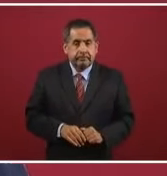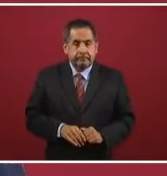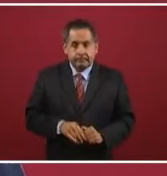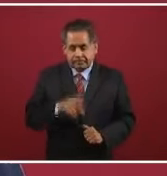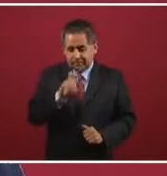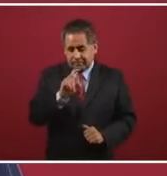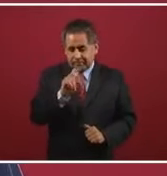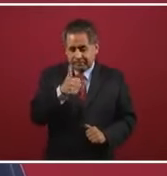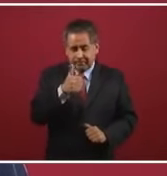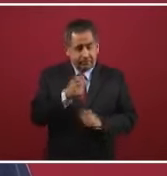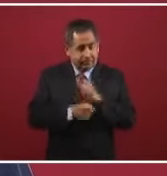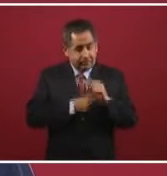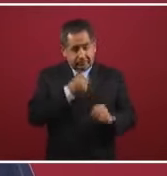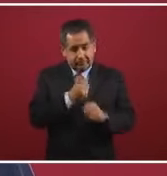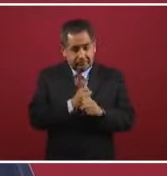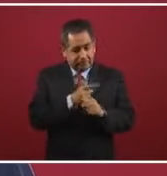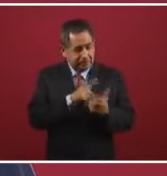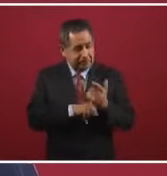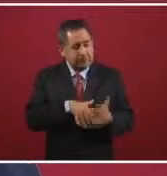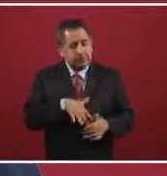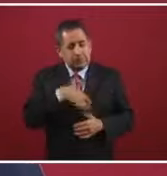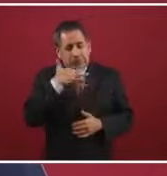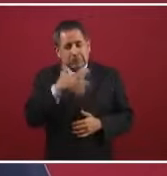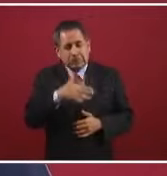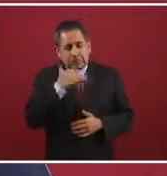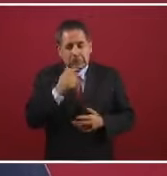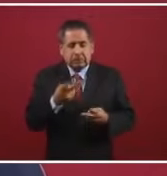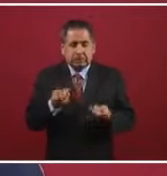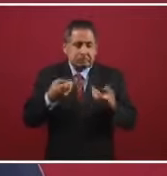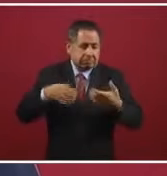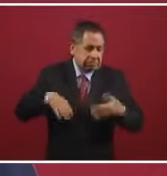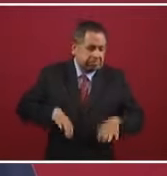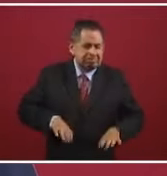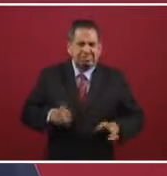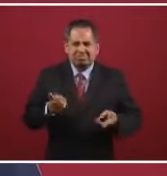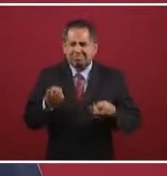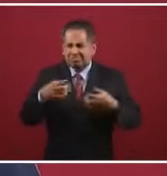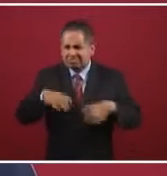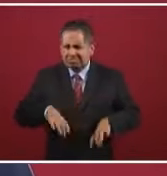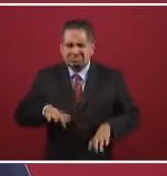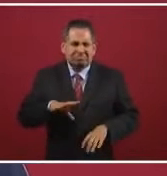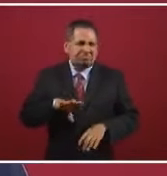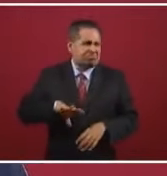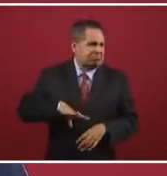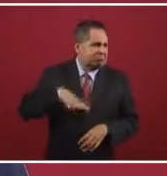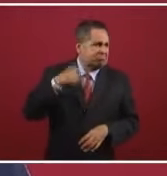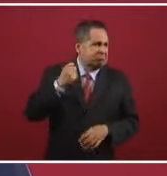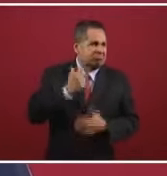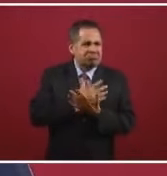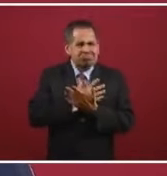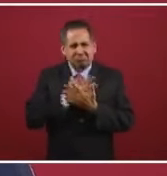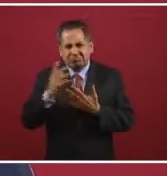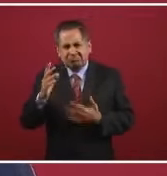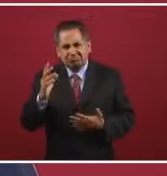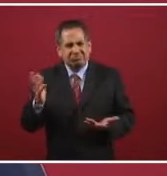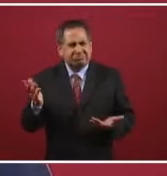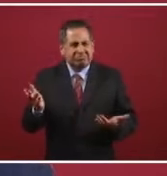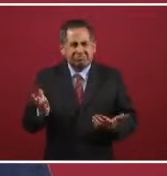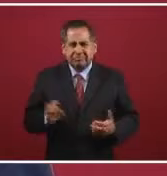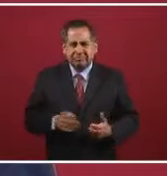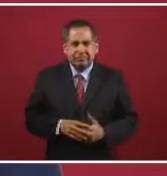36 años de saqueos, de abusos,